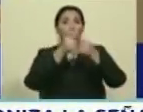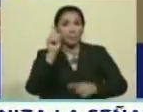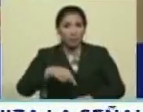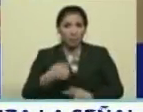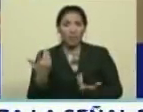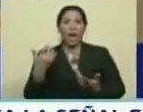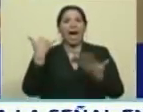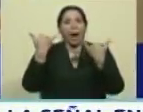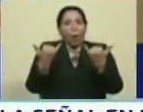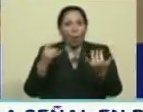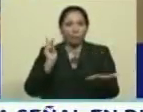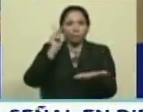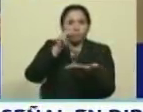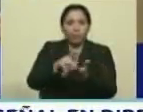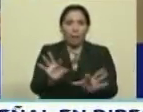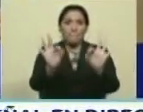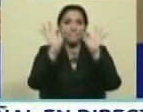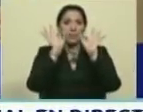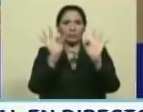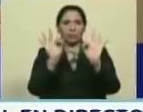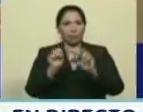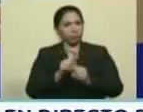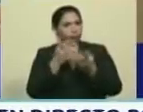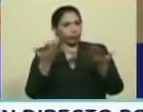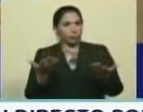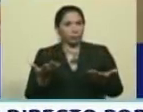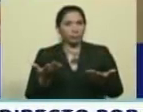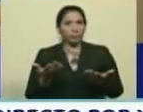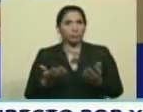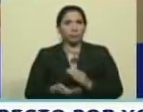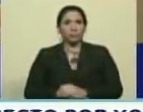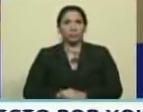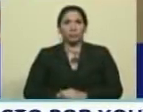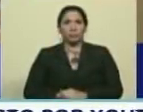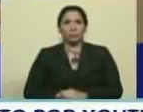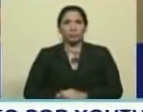el momento, especialmente cuando